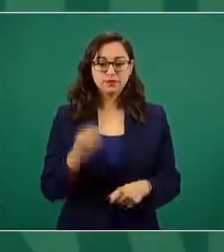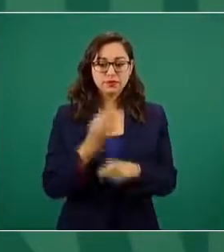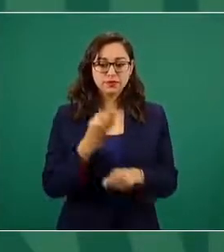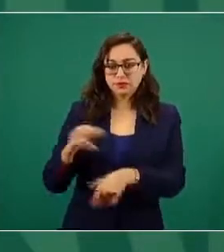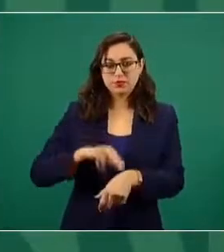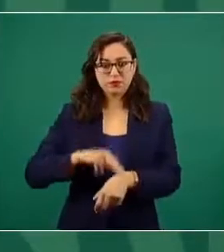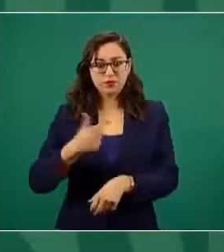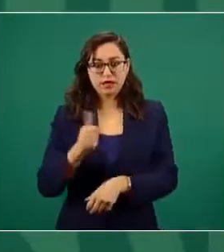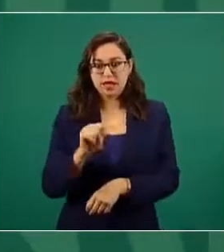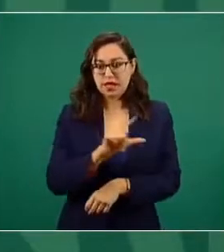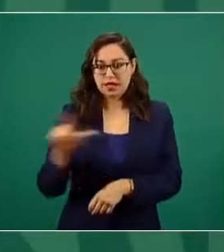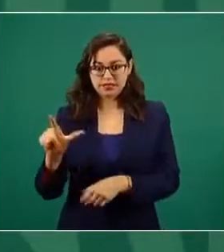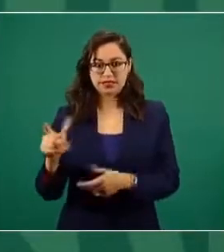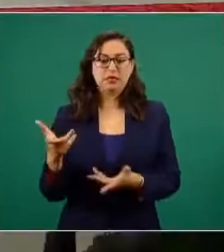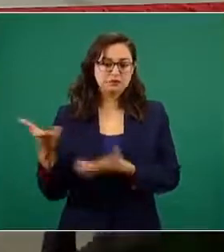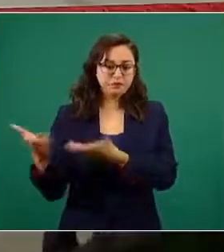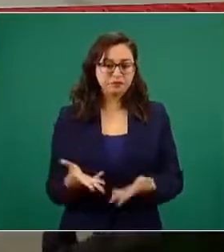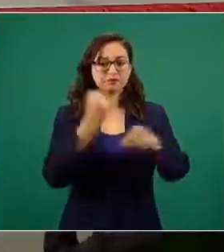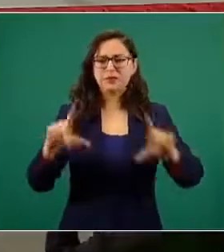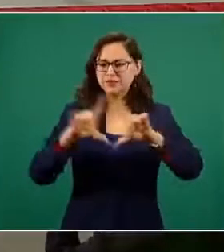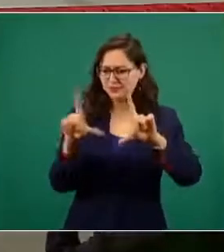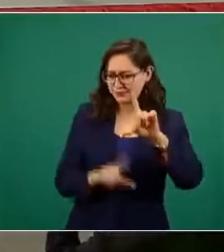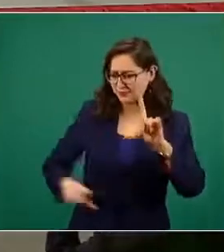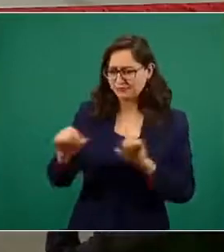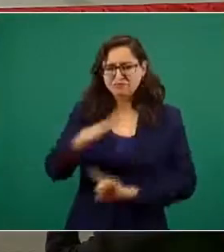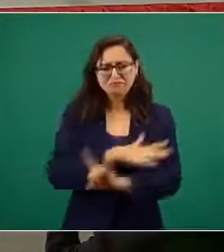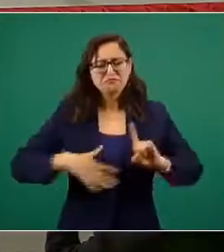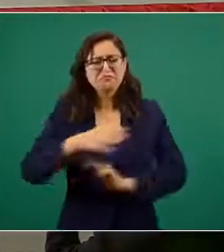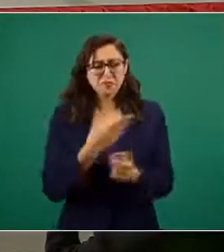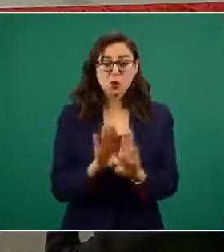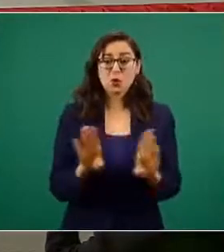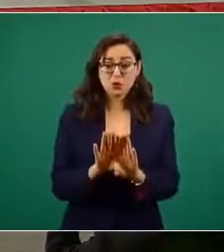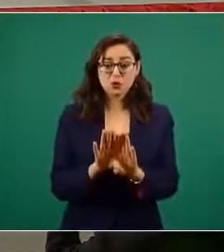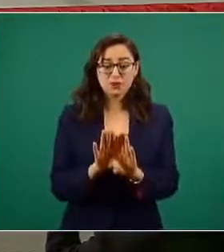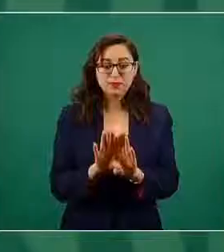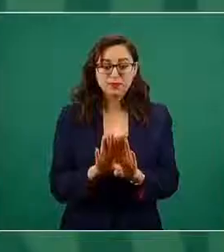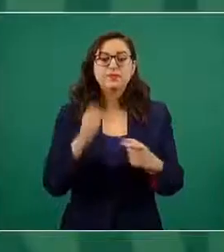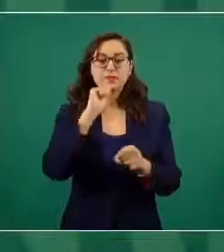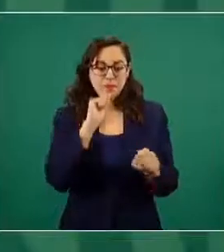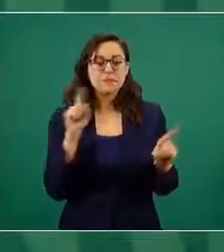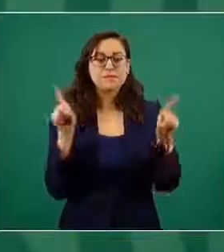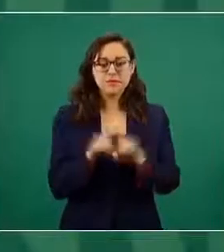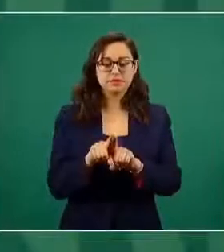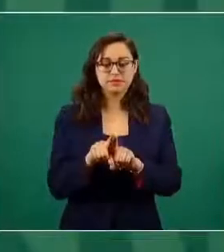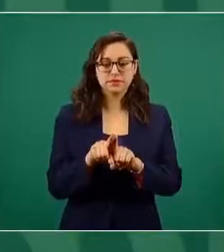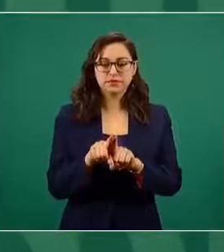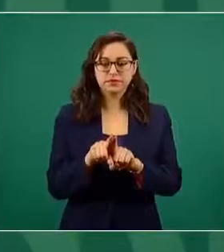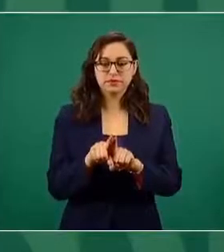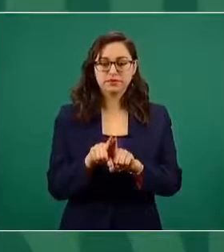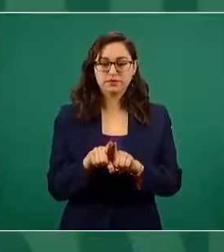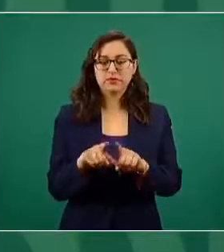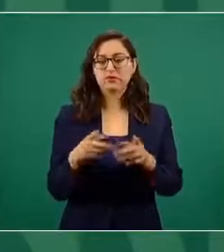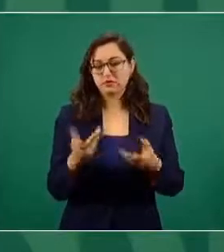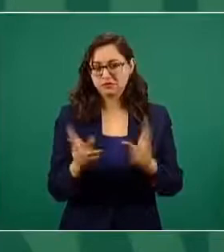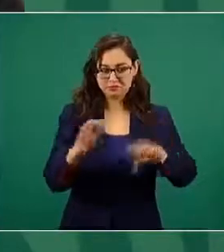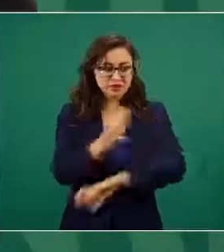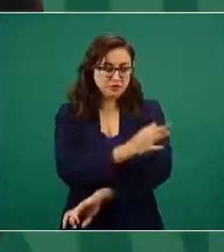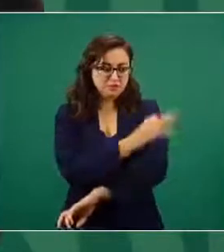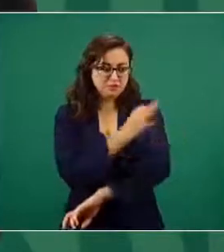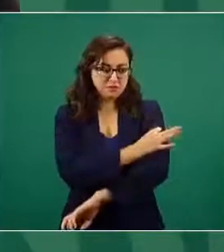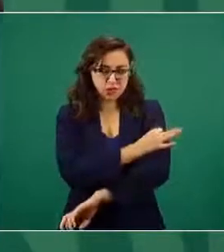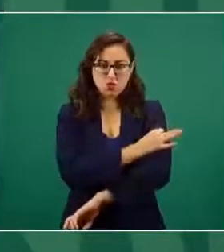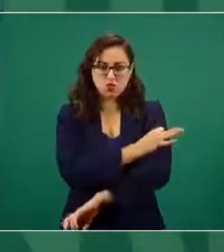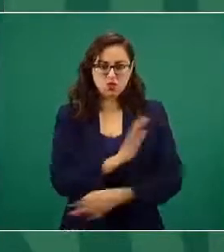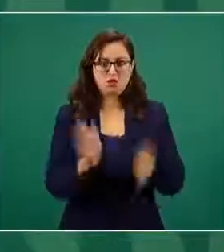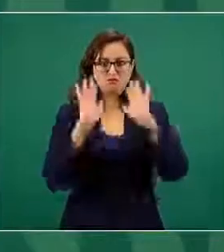doctor Hugo López-Gatell sobre la situación que prevalece en el país y también vamos a tener información de la llegada de un